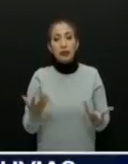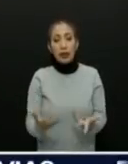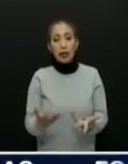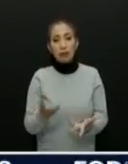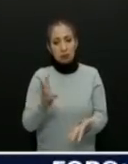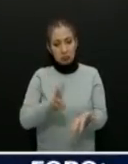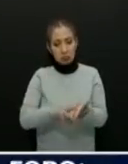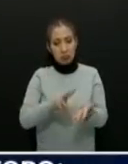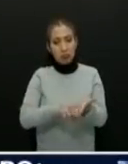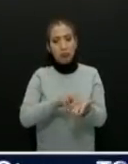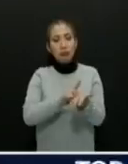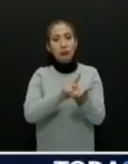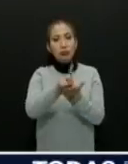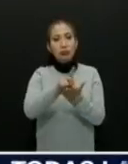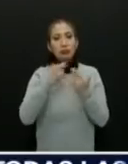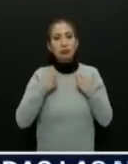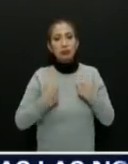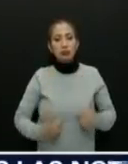derechos humanos,